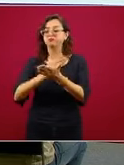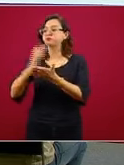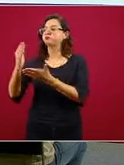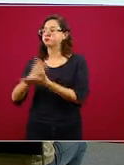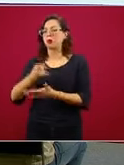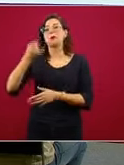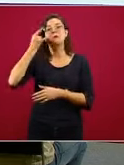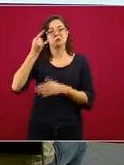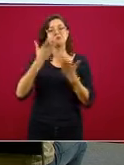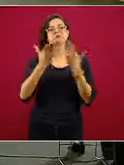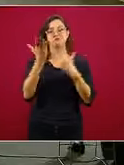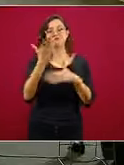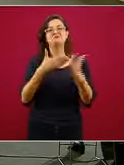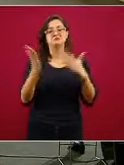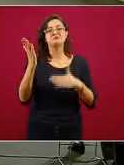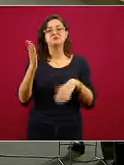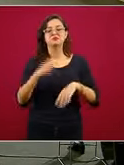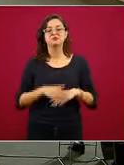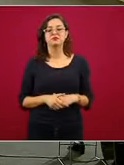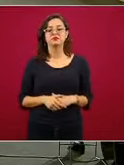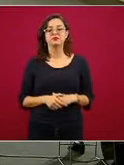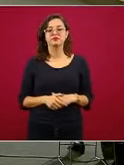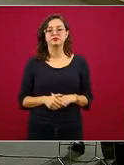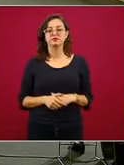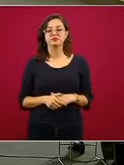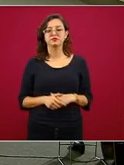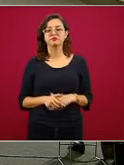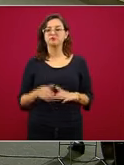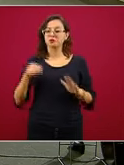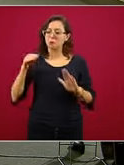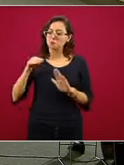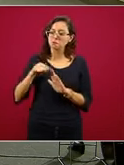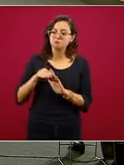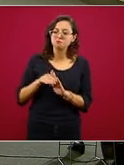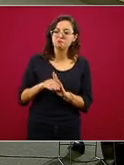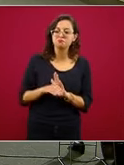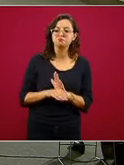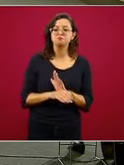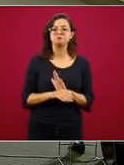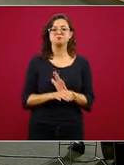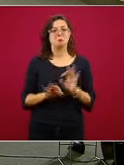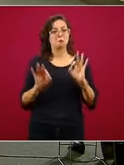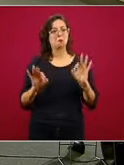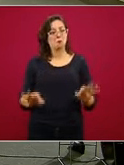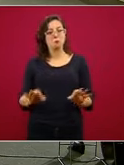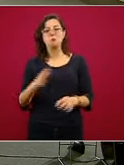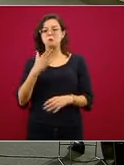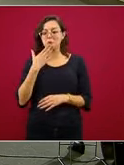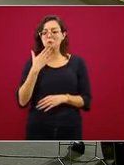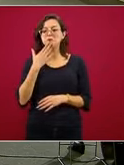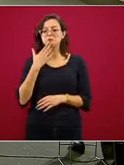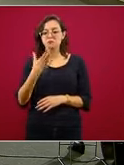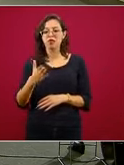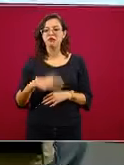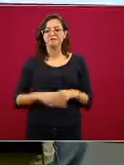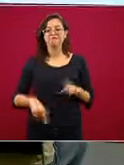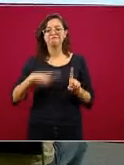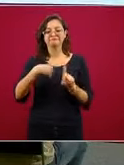Campeche porque después hubo un descenso. Buen elemento, es